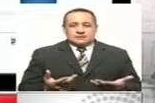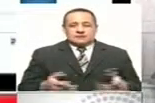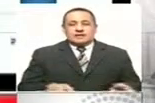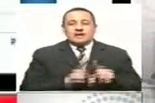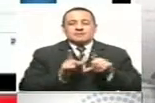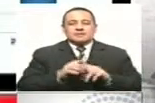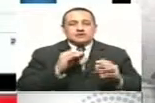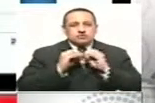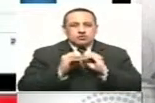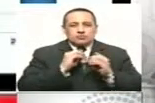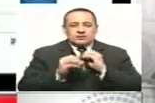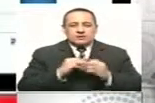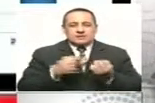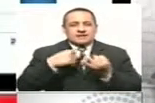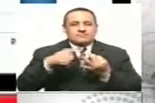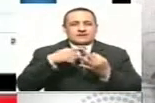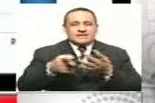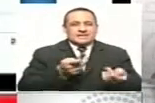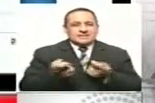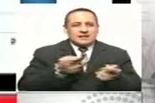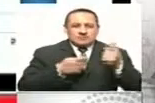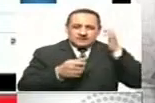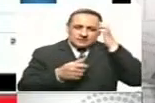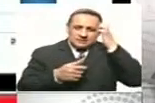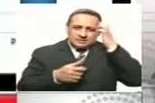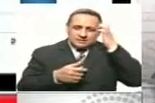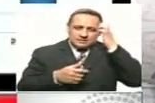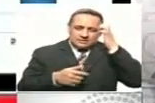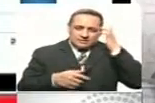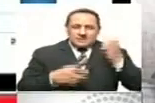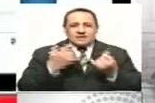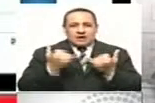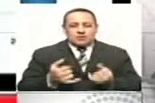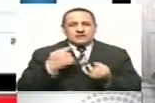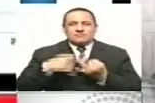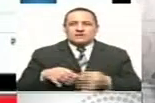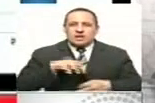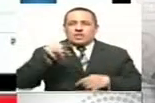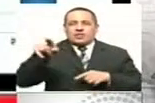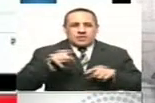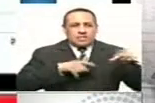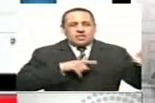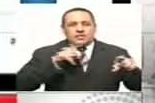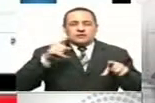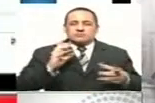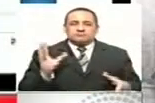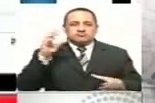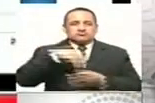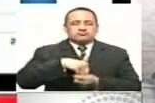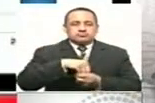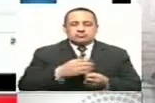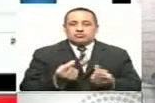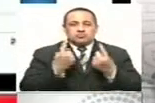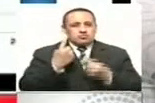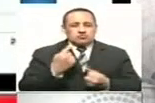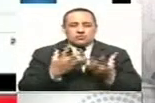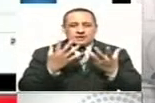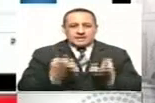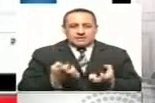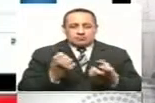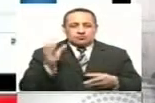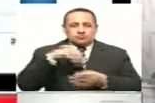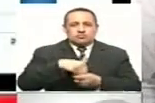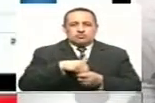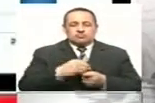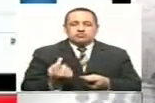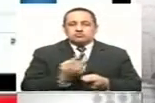de realizar varios trámites que ahora se hacen en diferentes sectores y que pretendemos que se centralicen